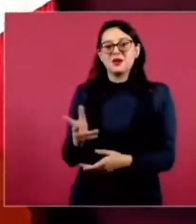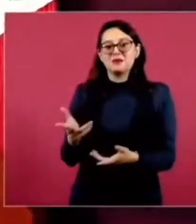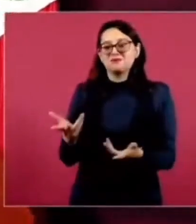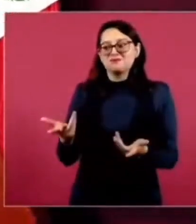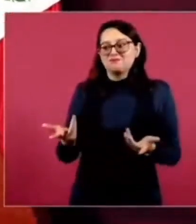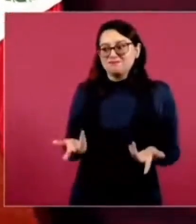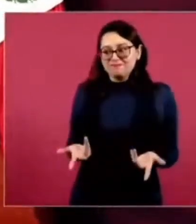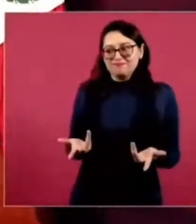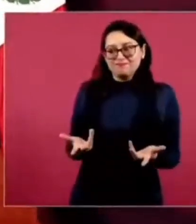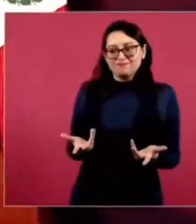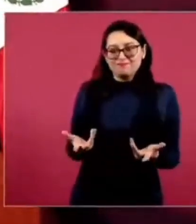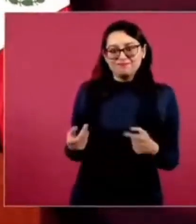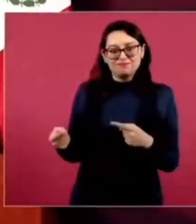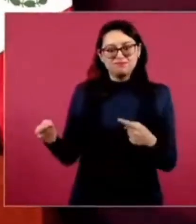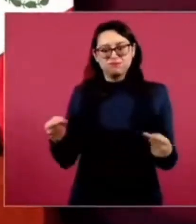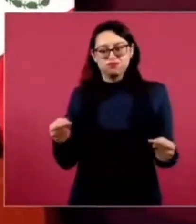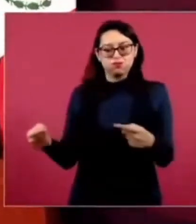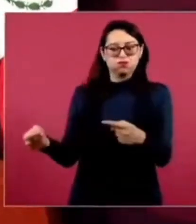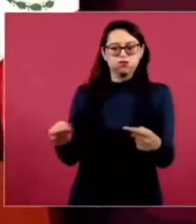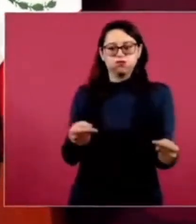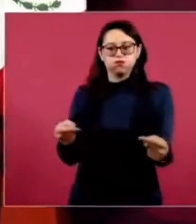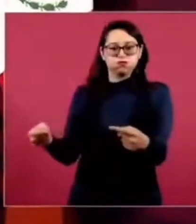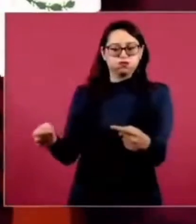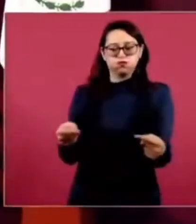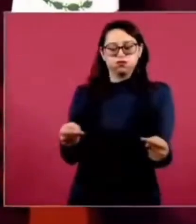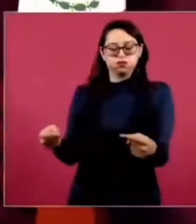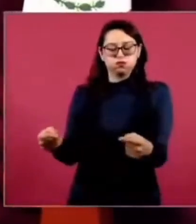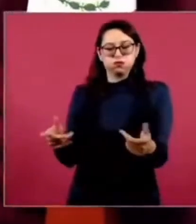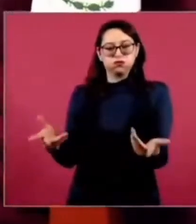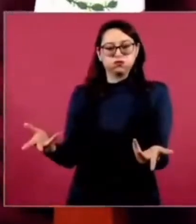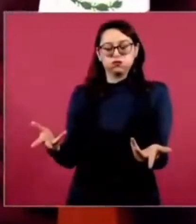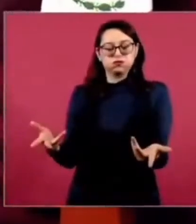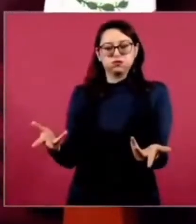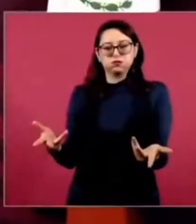sin meternos en las diferencias que tienen,